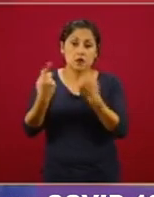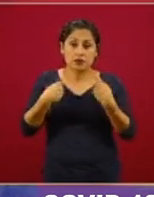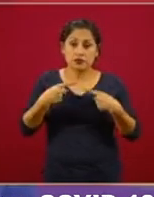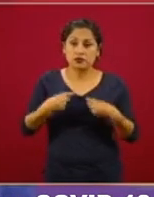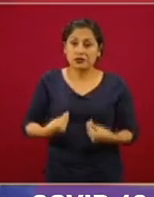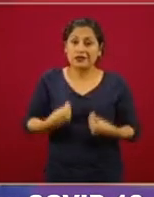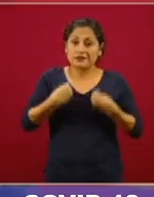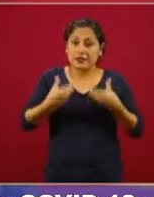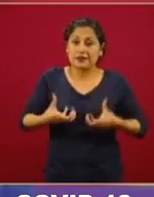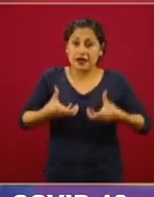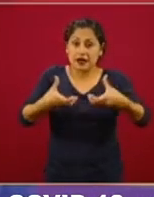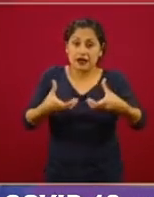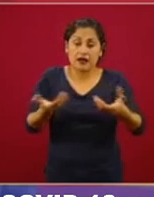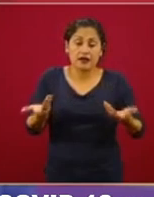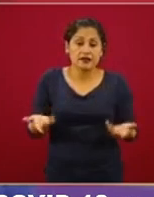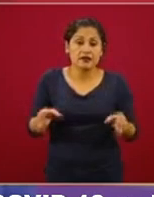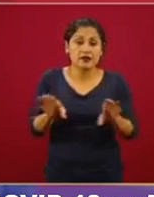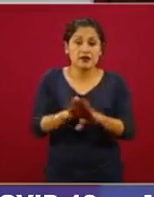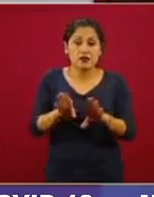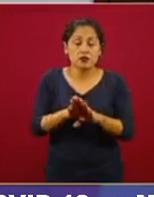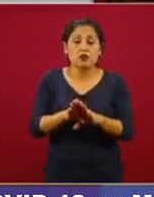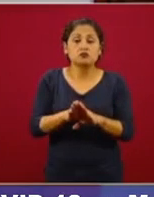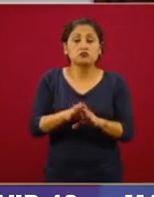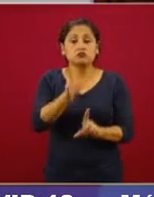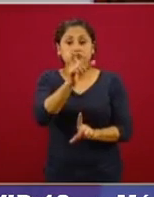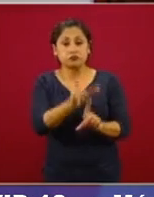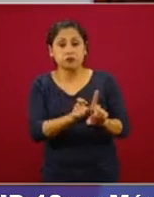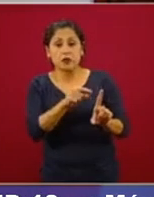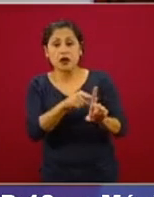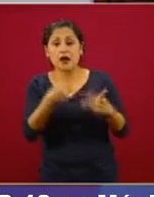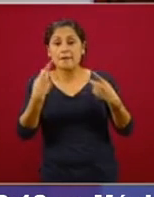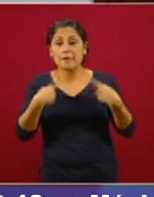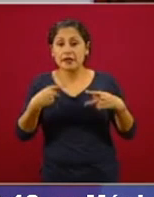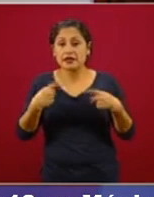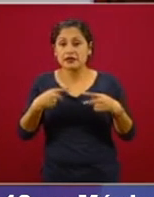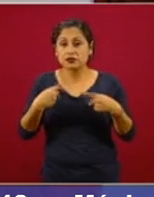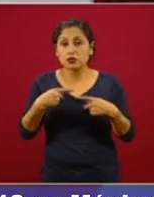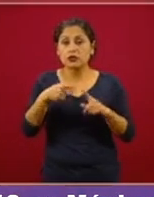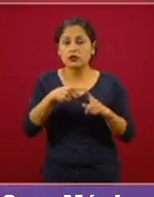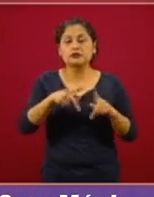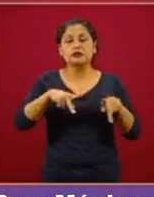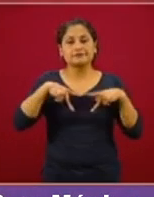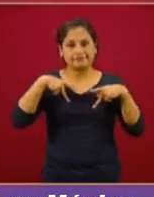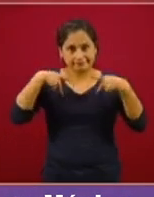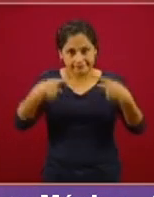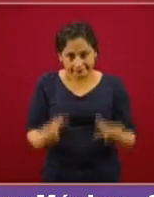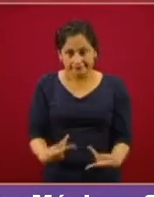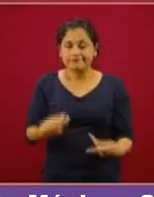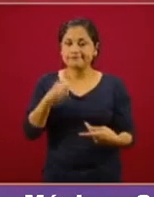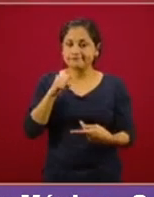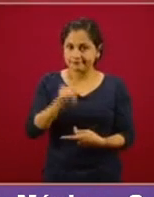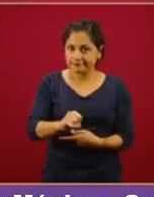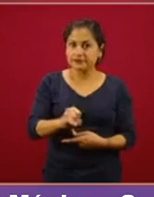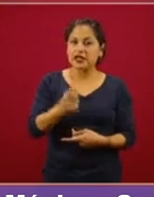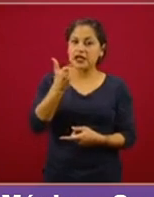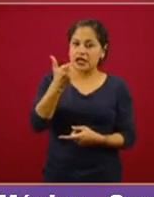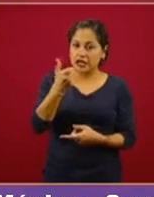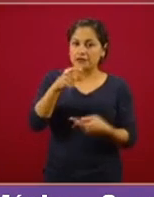son biológica, social y yo diría culturalmente vulnerables en la medida en que son también víctimas